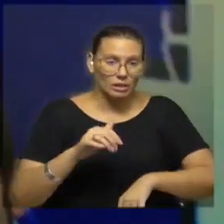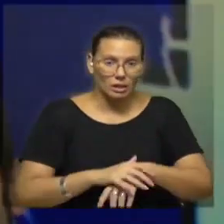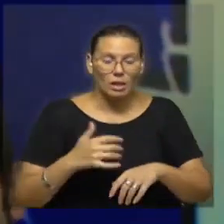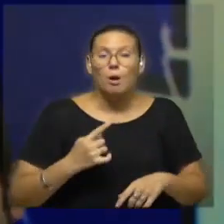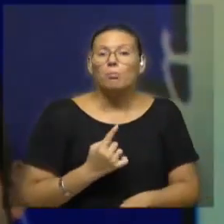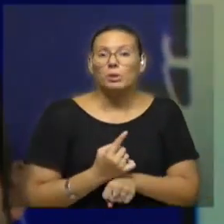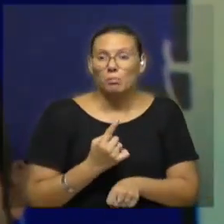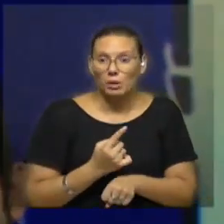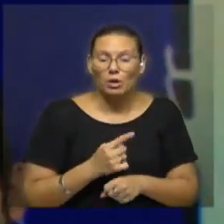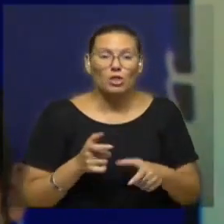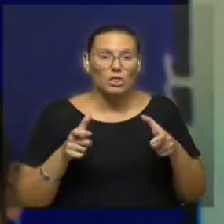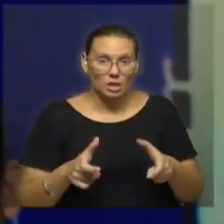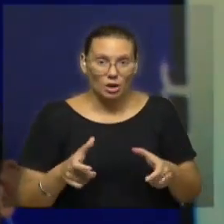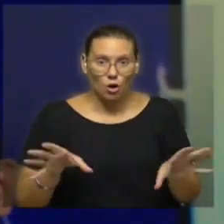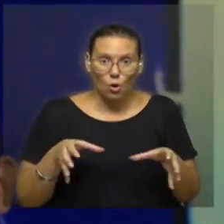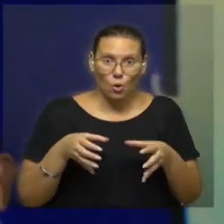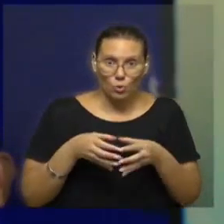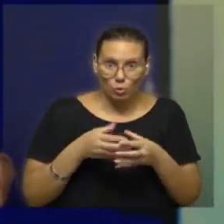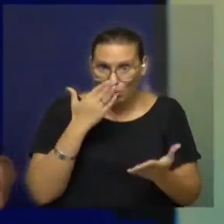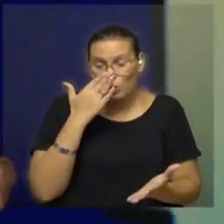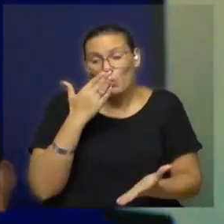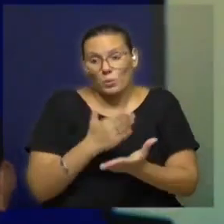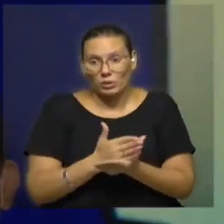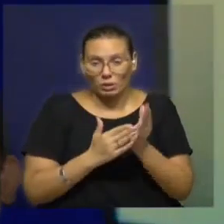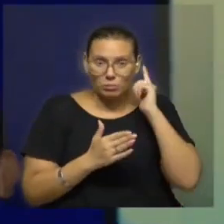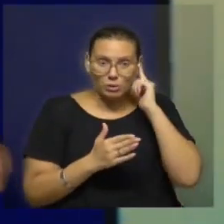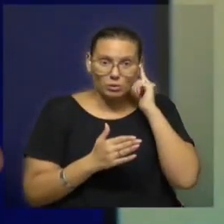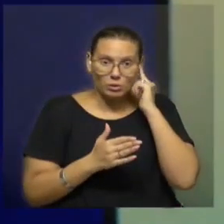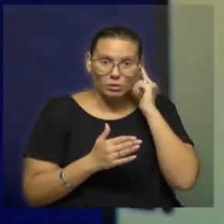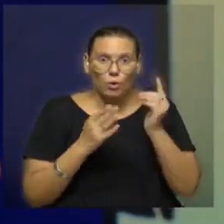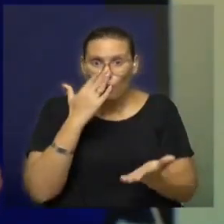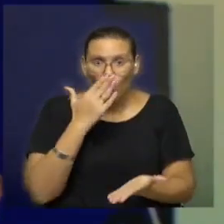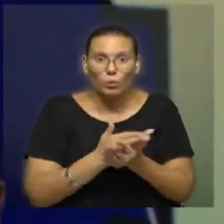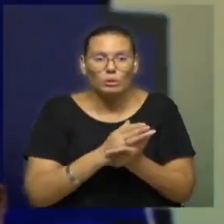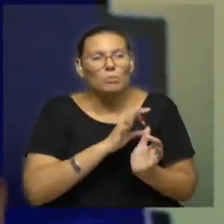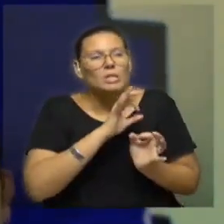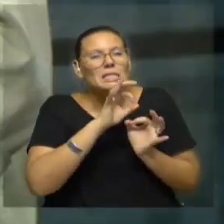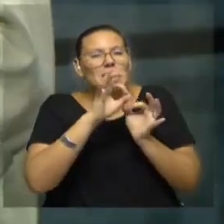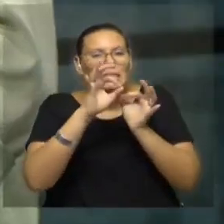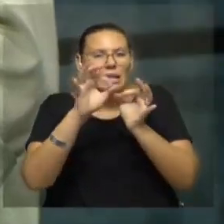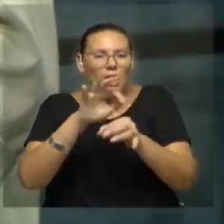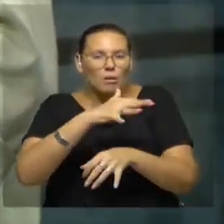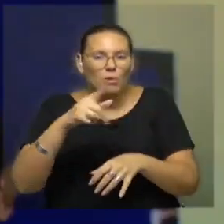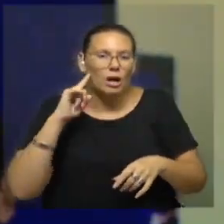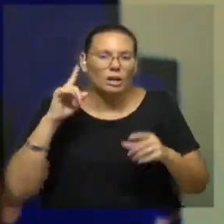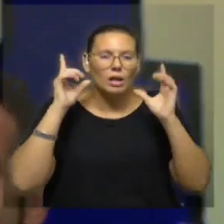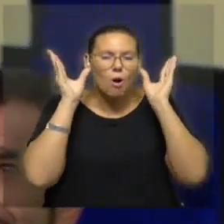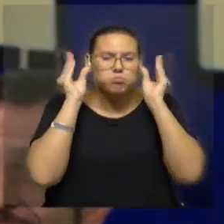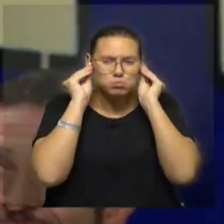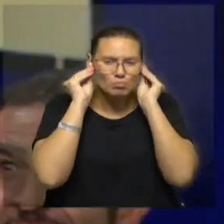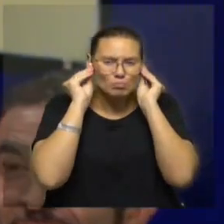el disco, ¿no? Con todo. Mi banda, y ese era el último tema. Sí. En el último tema justo llegamos allá arriba. Allá se me taparon los oídos.